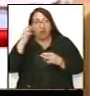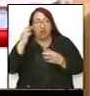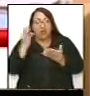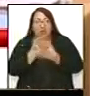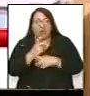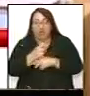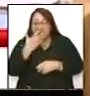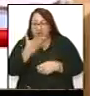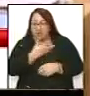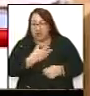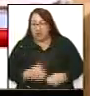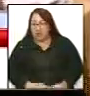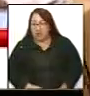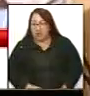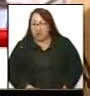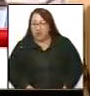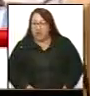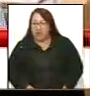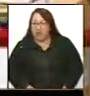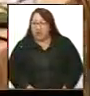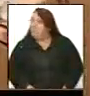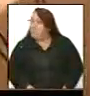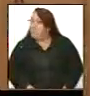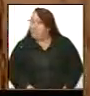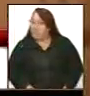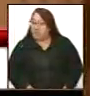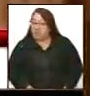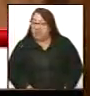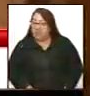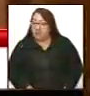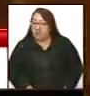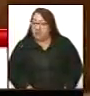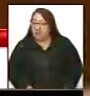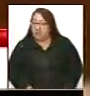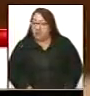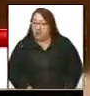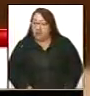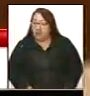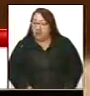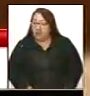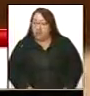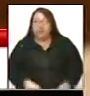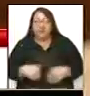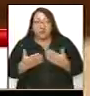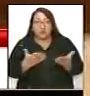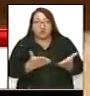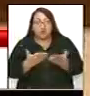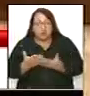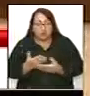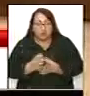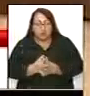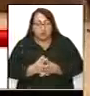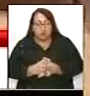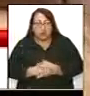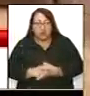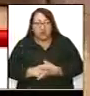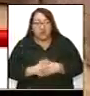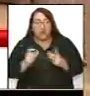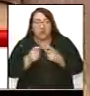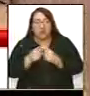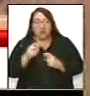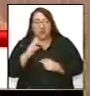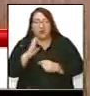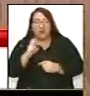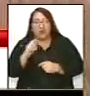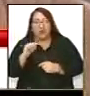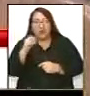Muchas gracias, Presidenta. Agradecemos al congresista Edgar Ochoa y damos la bienvenida a la congresista Betty